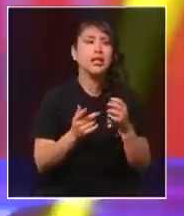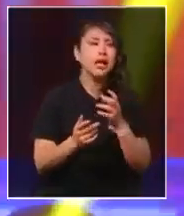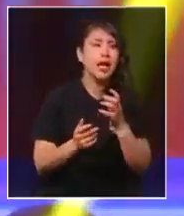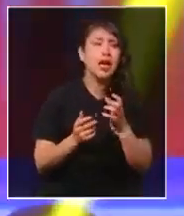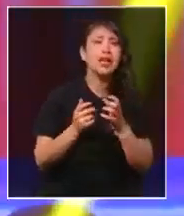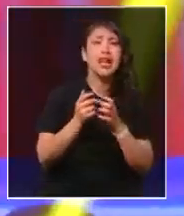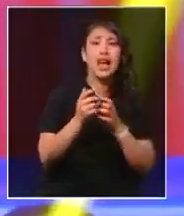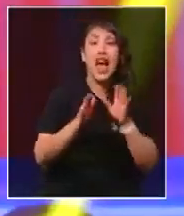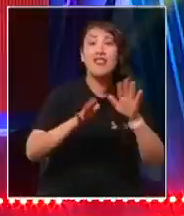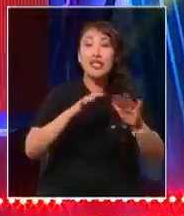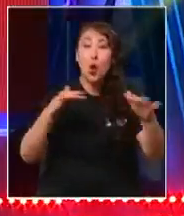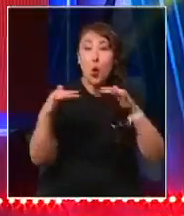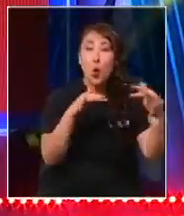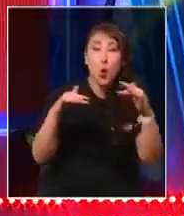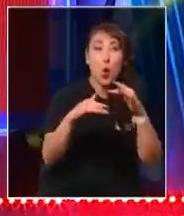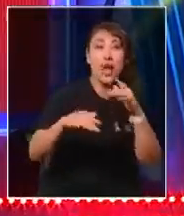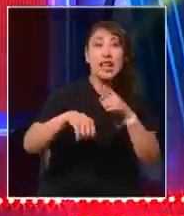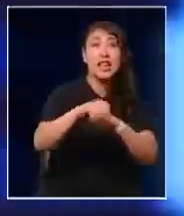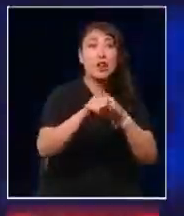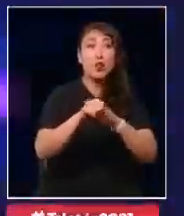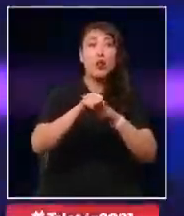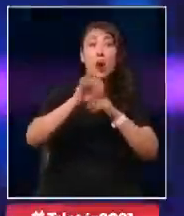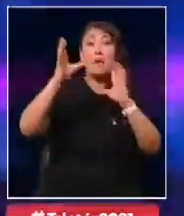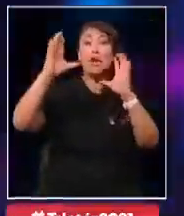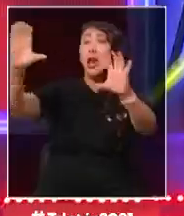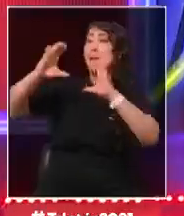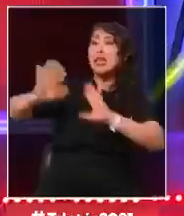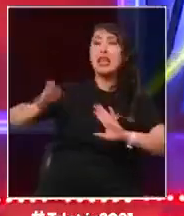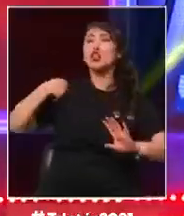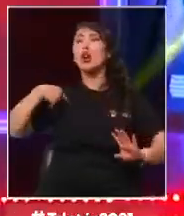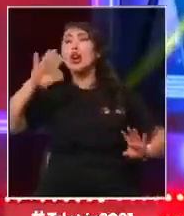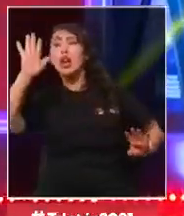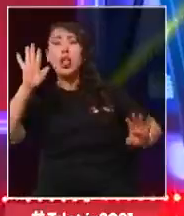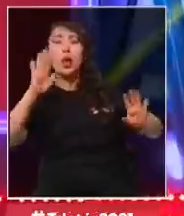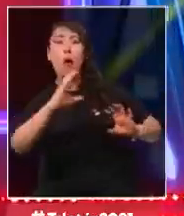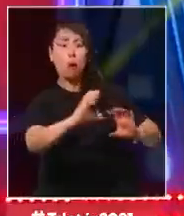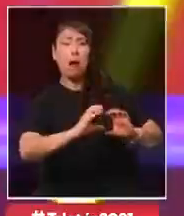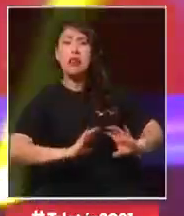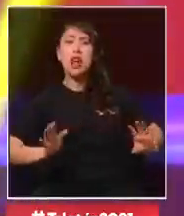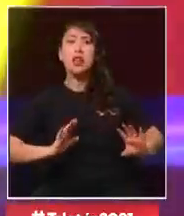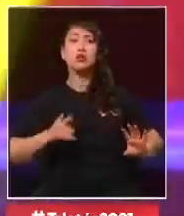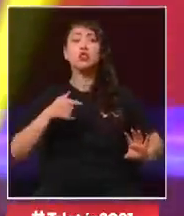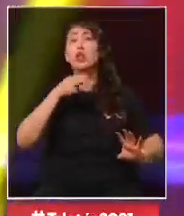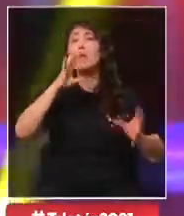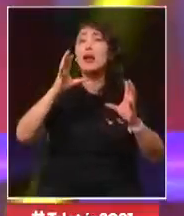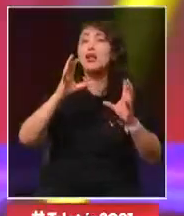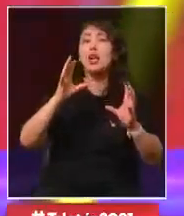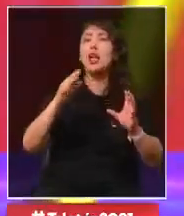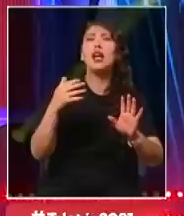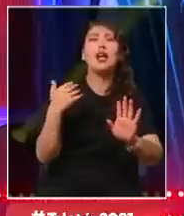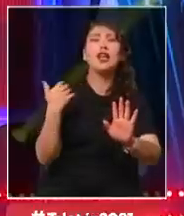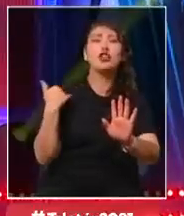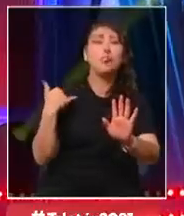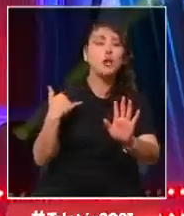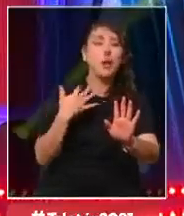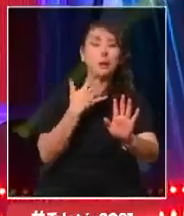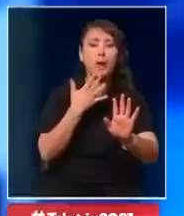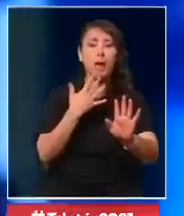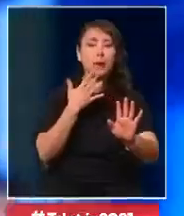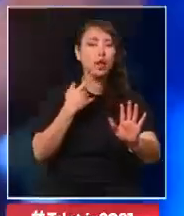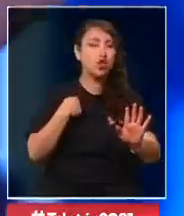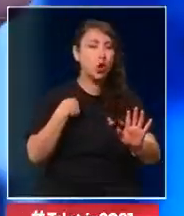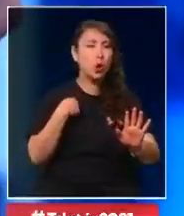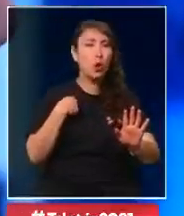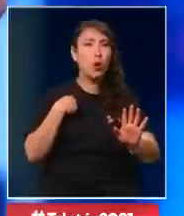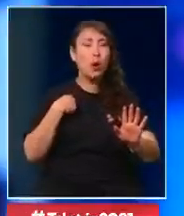en el partido no pasarme pelota cuando yo digo pelota, porque yo voy a